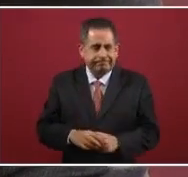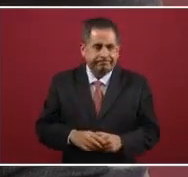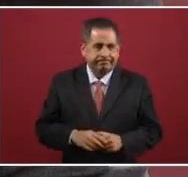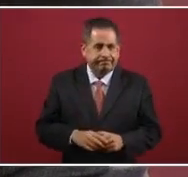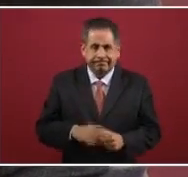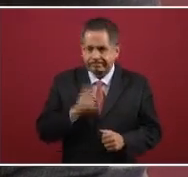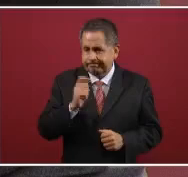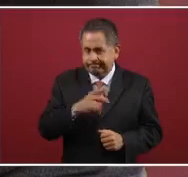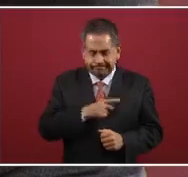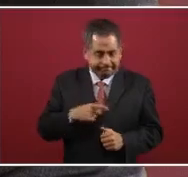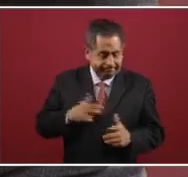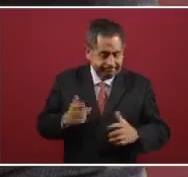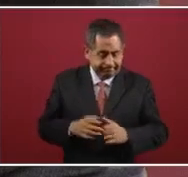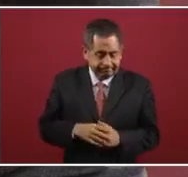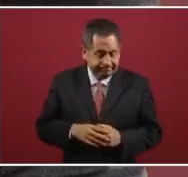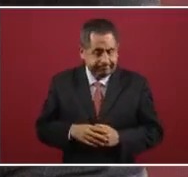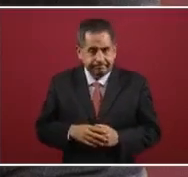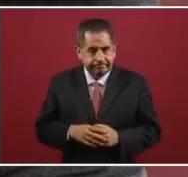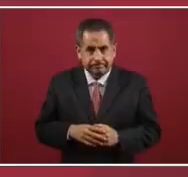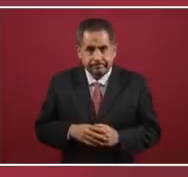que tiene que